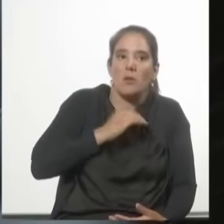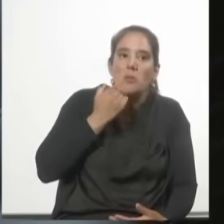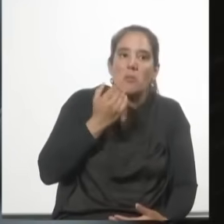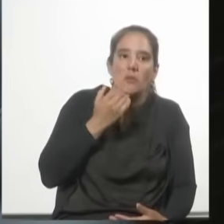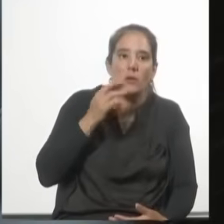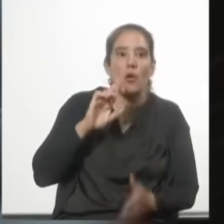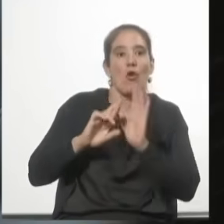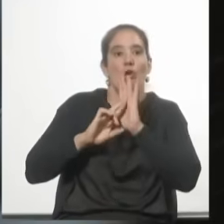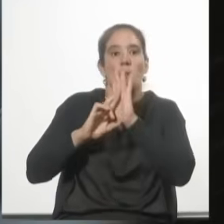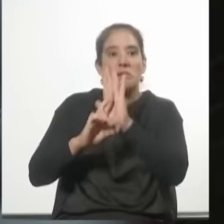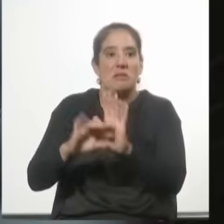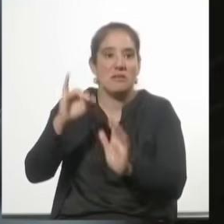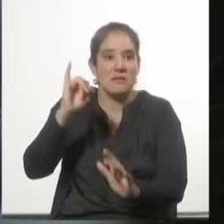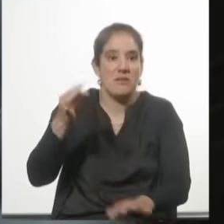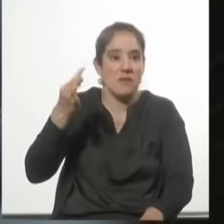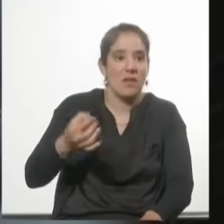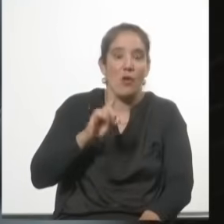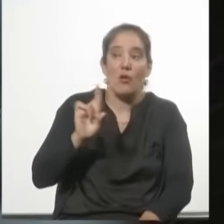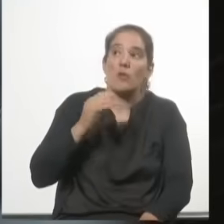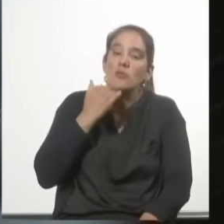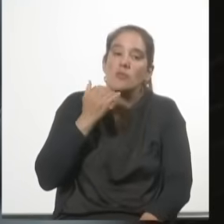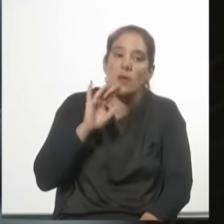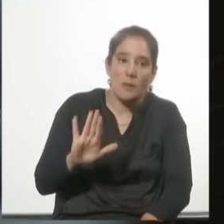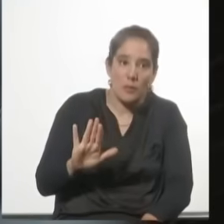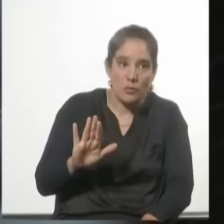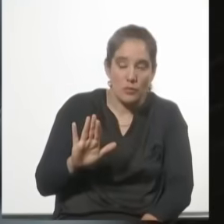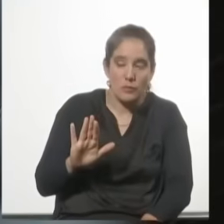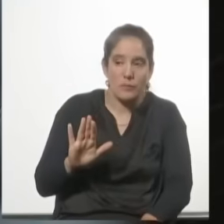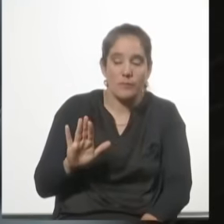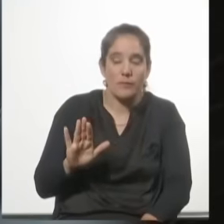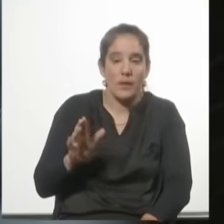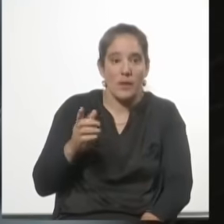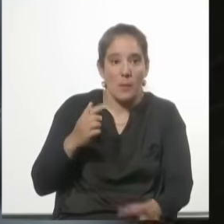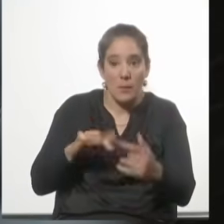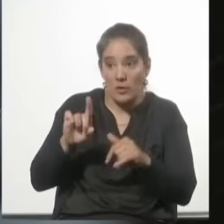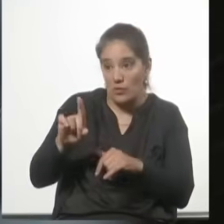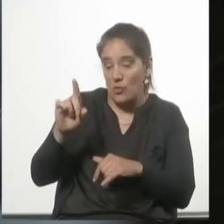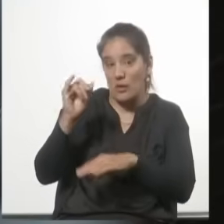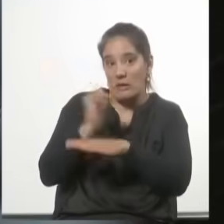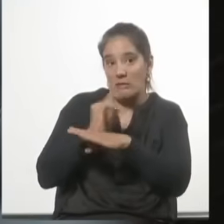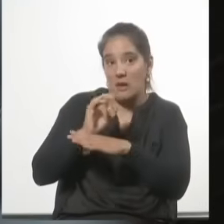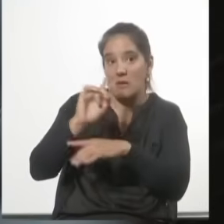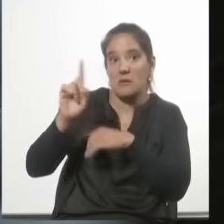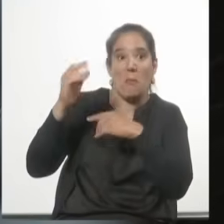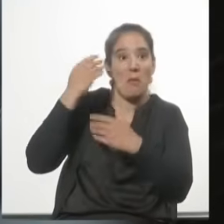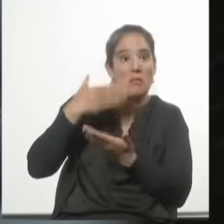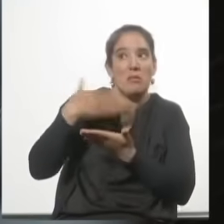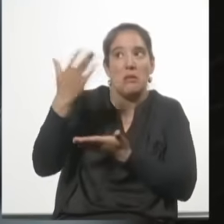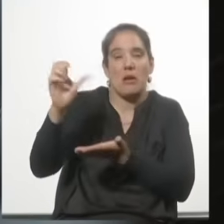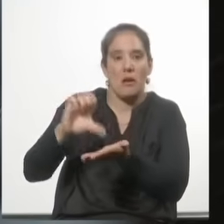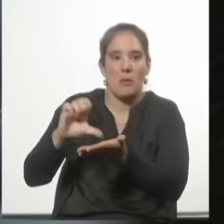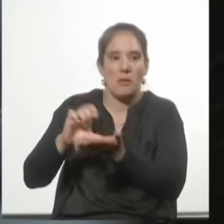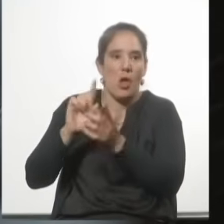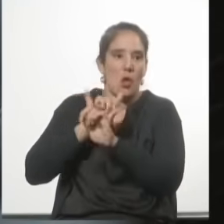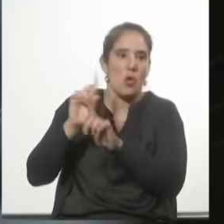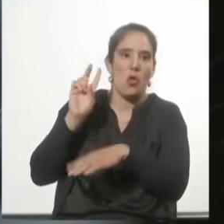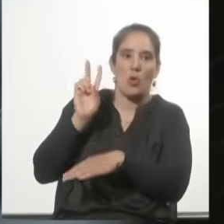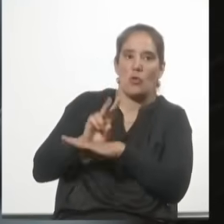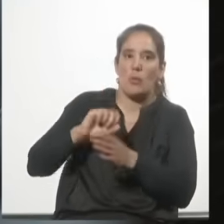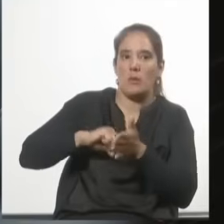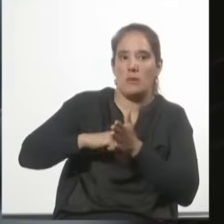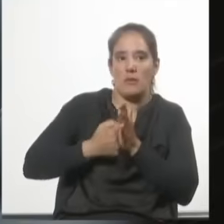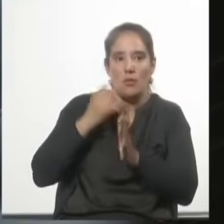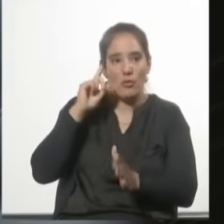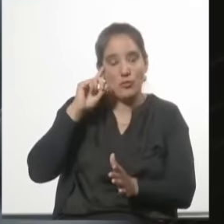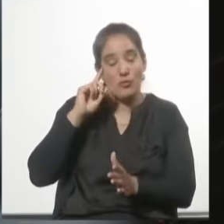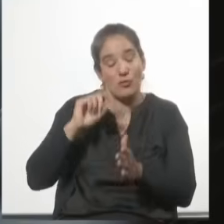las empresas emisoras de dichas garantías, siendo entidades extranjeras no controladas por el Banco Central del